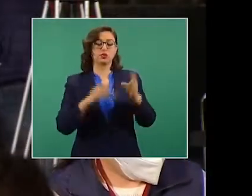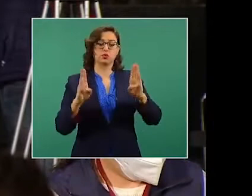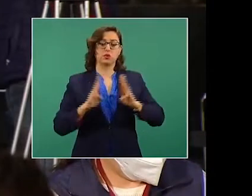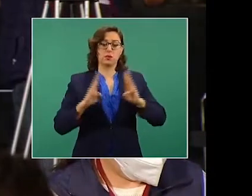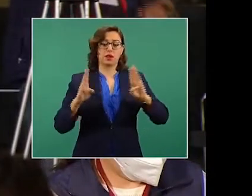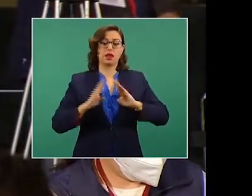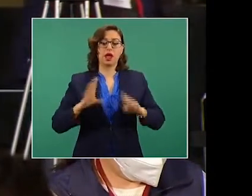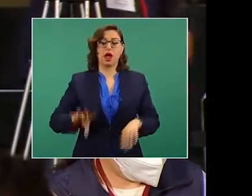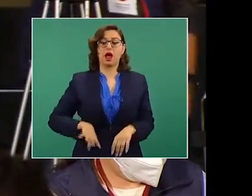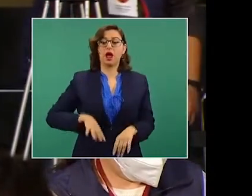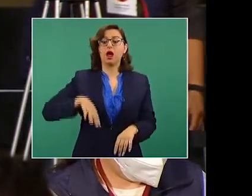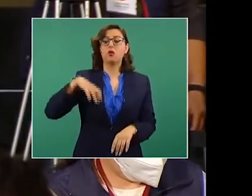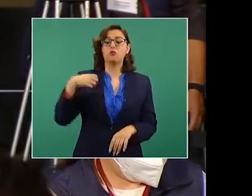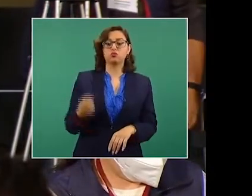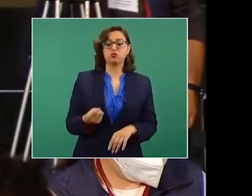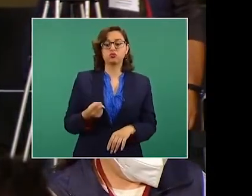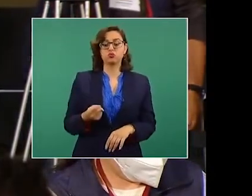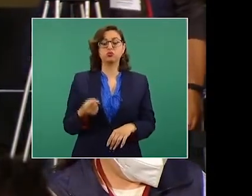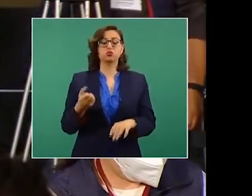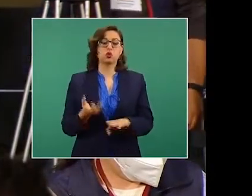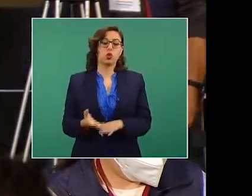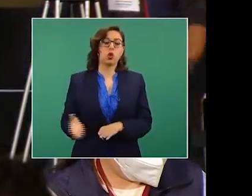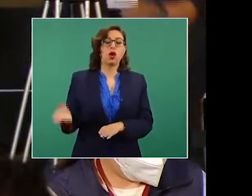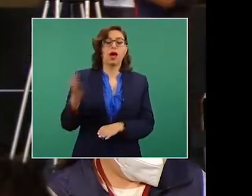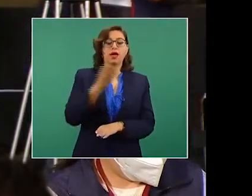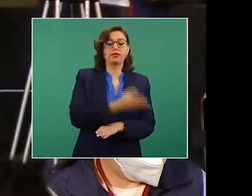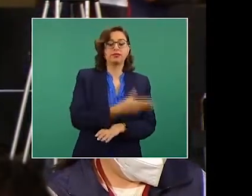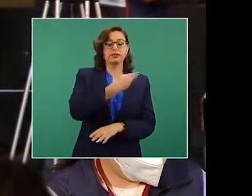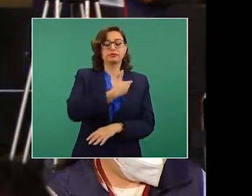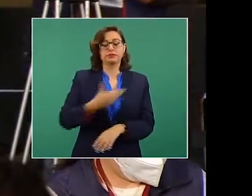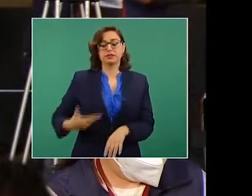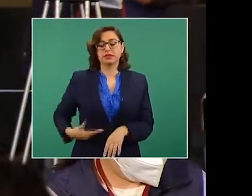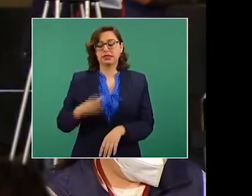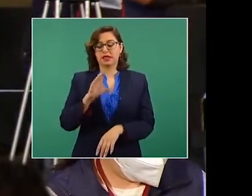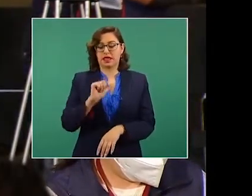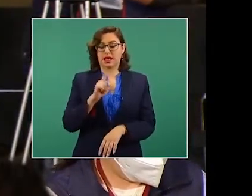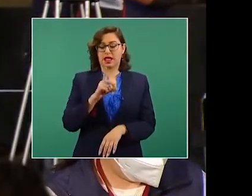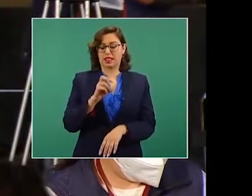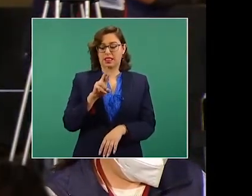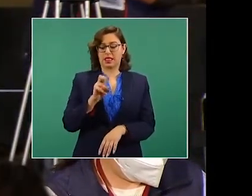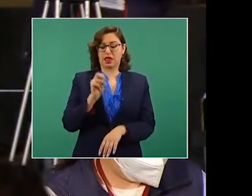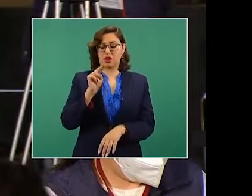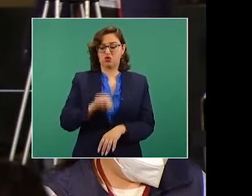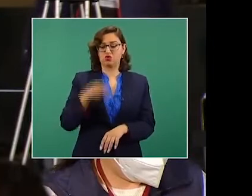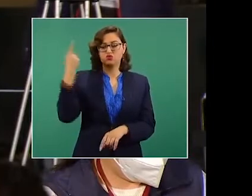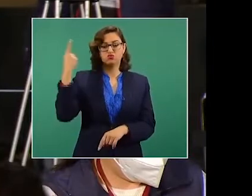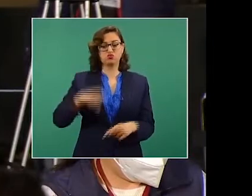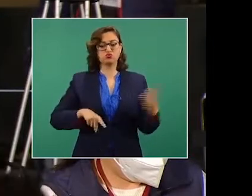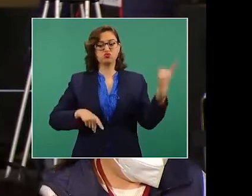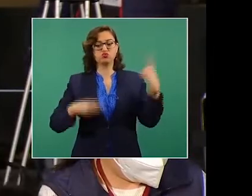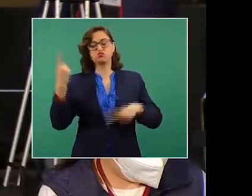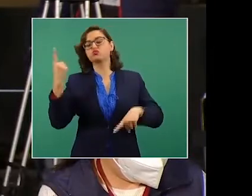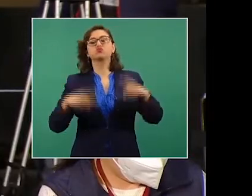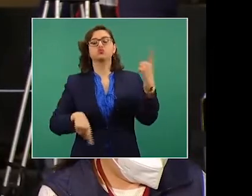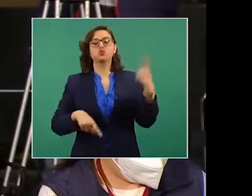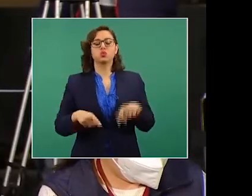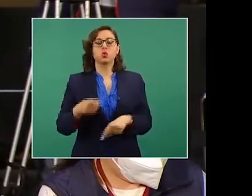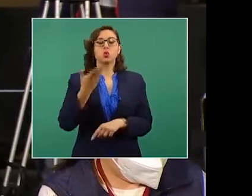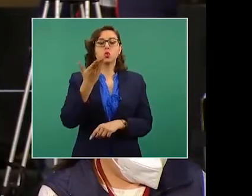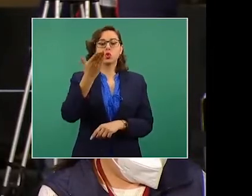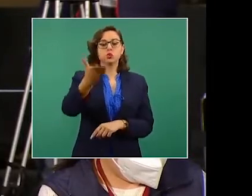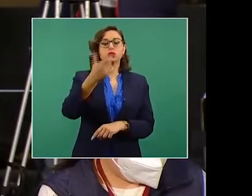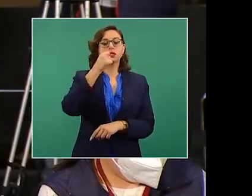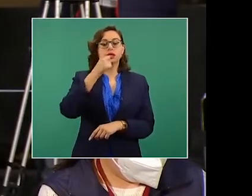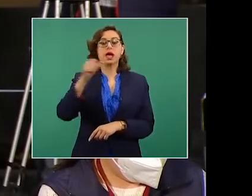la presidencia de Felipe Calderón. Usted decía ayer que el que no conoce el pasado